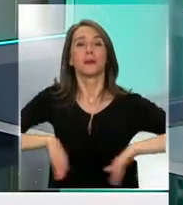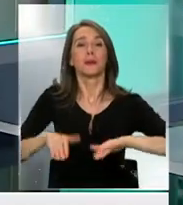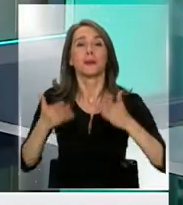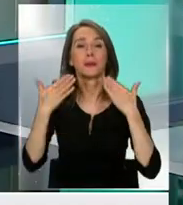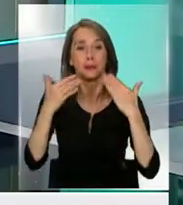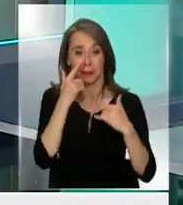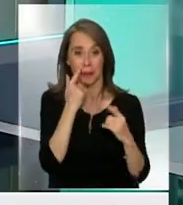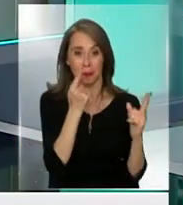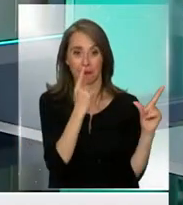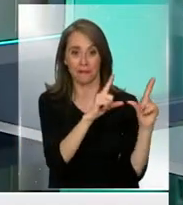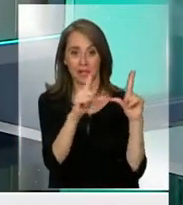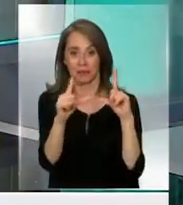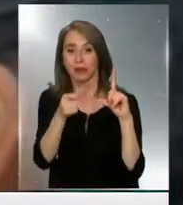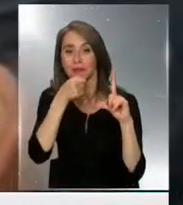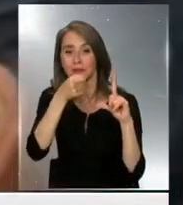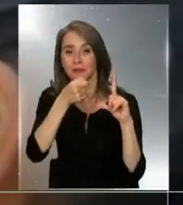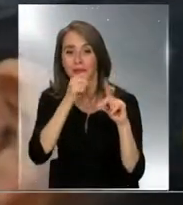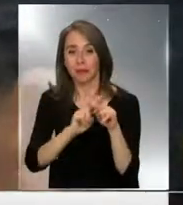Diego Ponce.